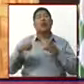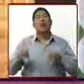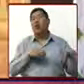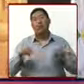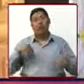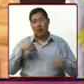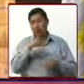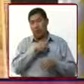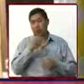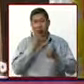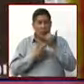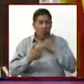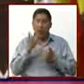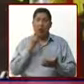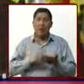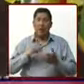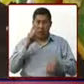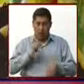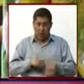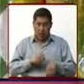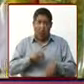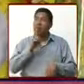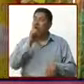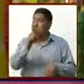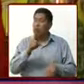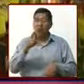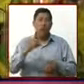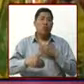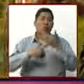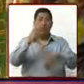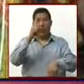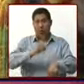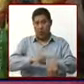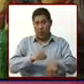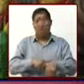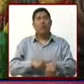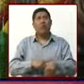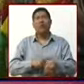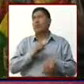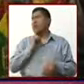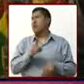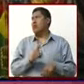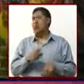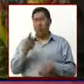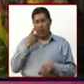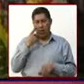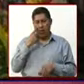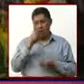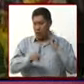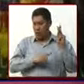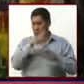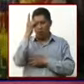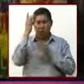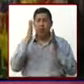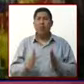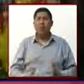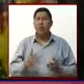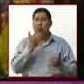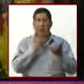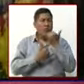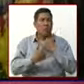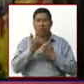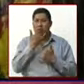podemos anoticiar a este momento. Estamos seguros que en las próximas horas daremos a conocer al pueblo boliviano y la comunidad